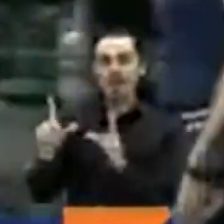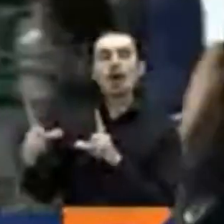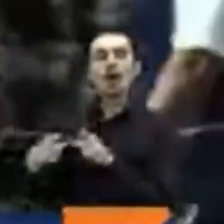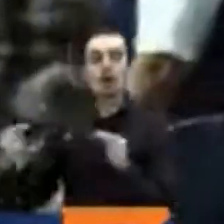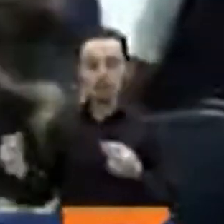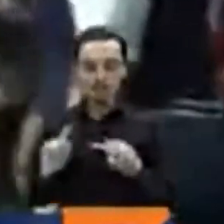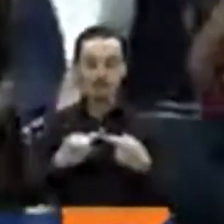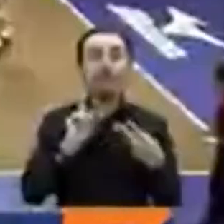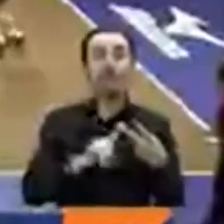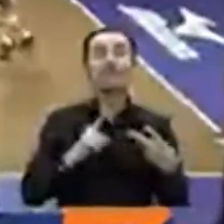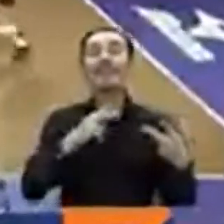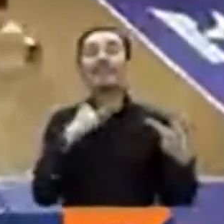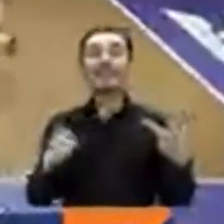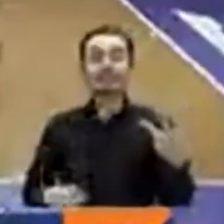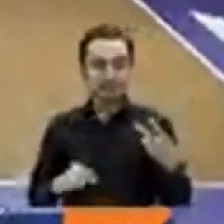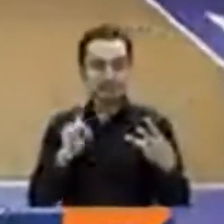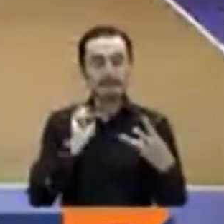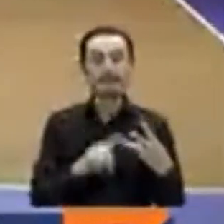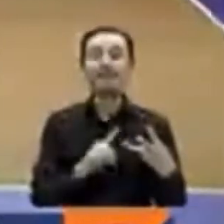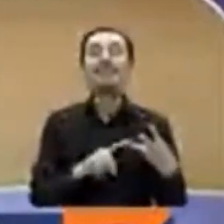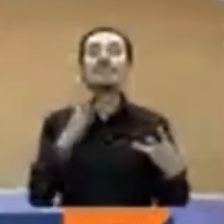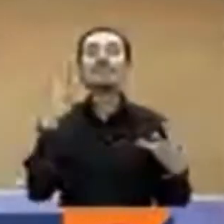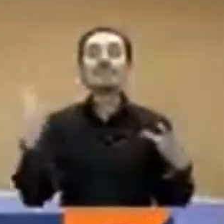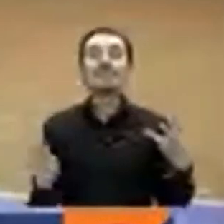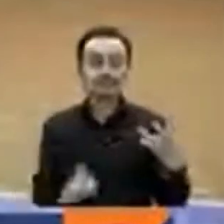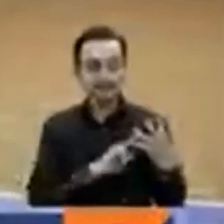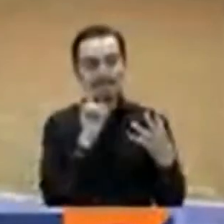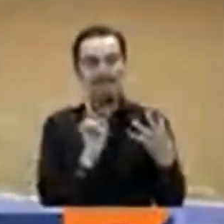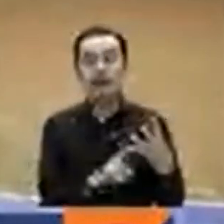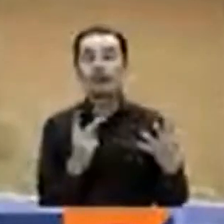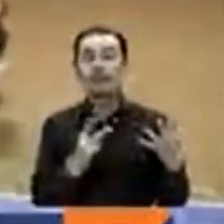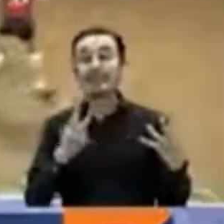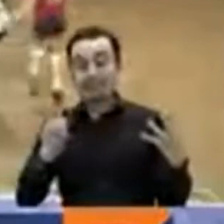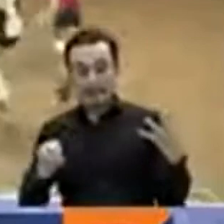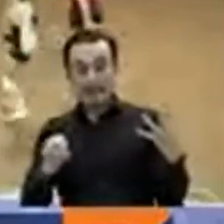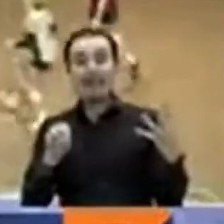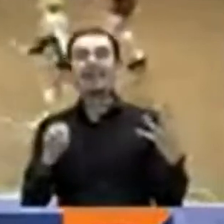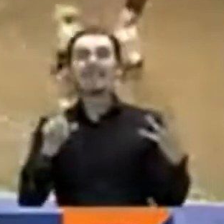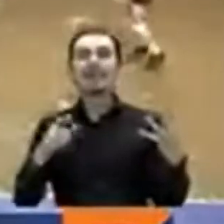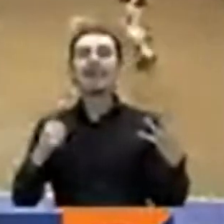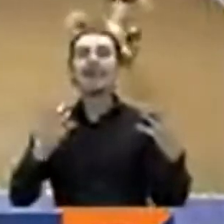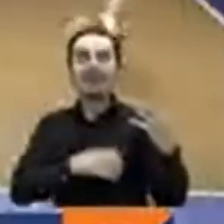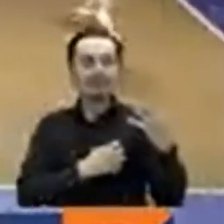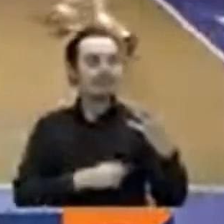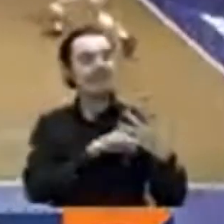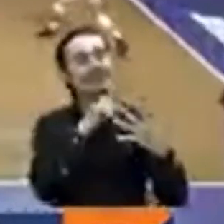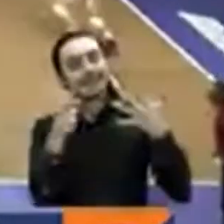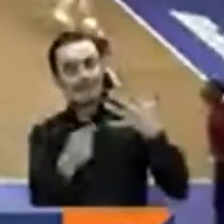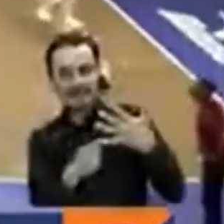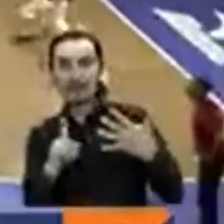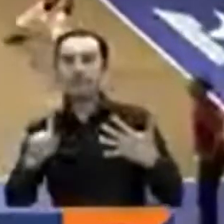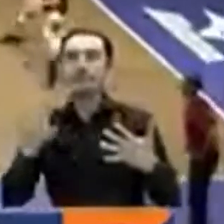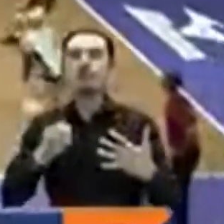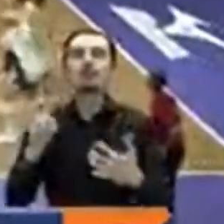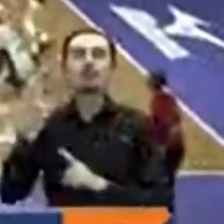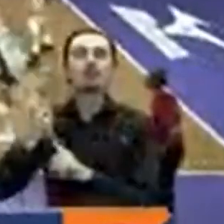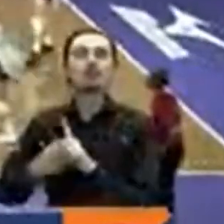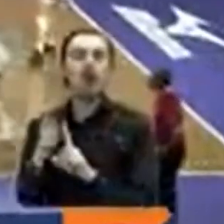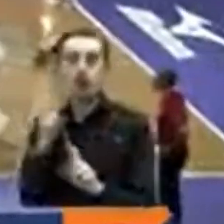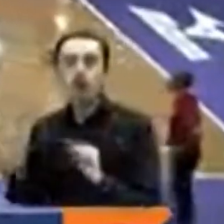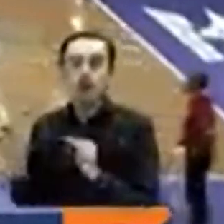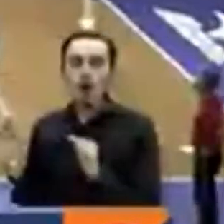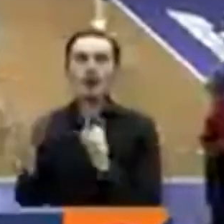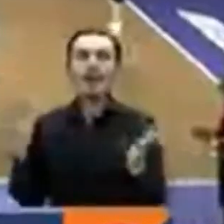ante China, el miércoles 28 frente a Brasil, el viernes 30 contra Argentina y el sábado 1 de octubre cerrará enfrentando